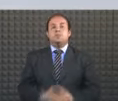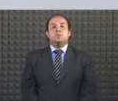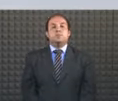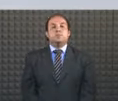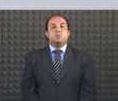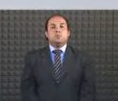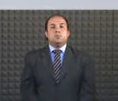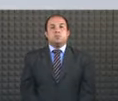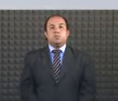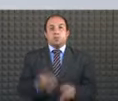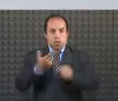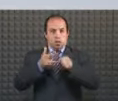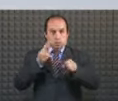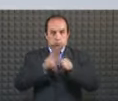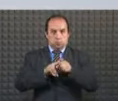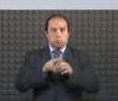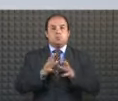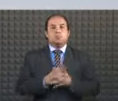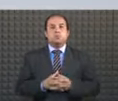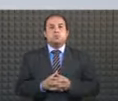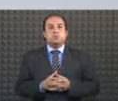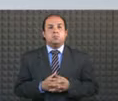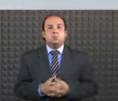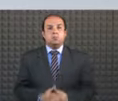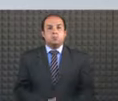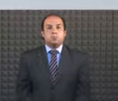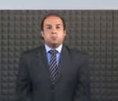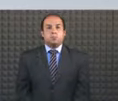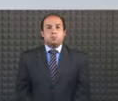la de hospitalizaciones.